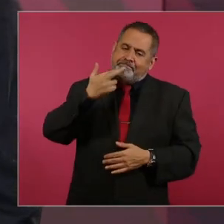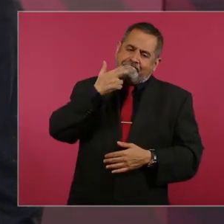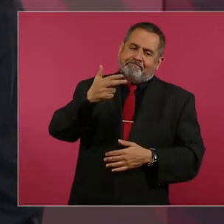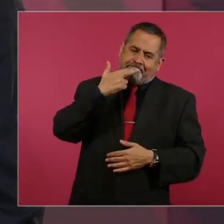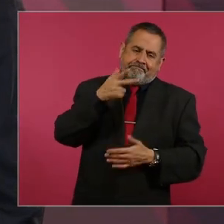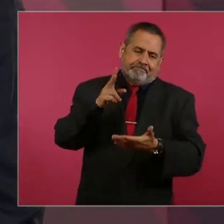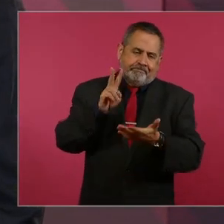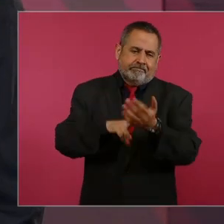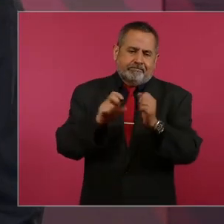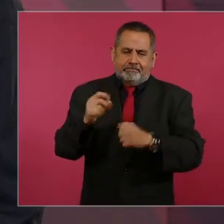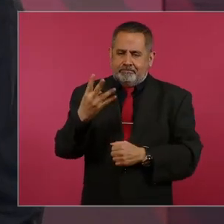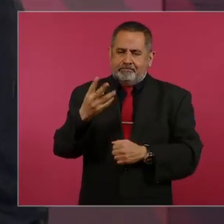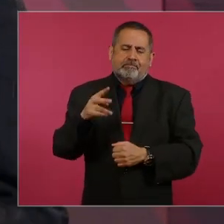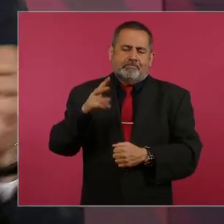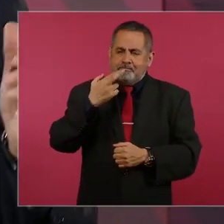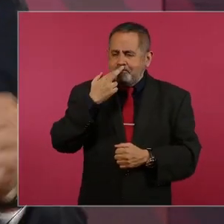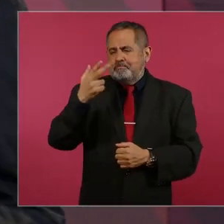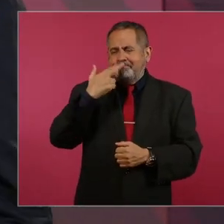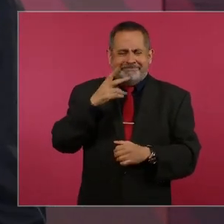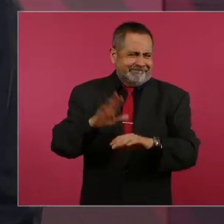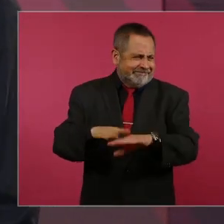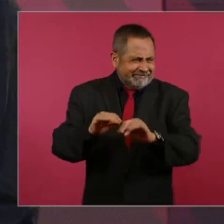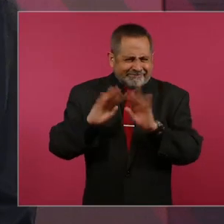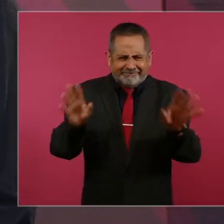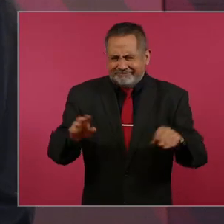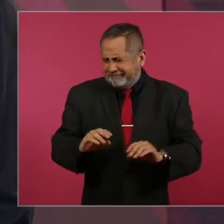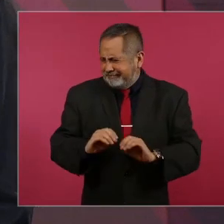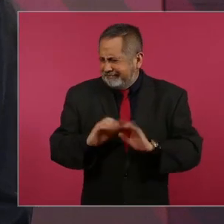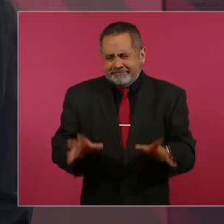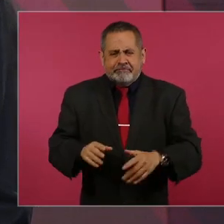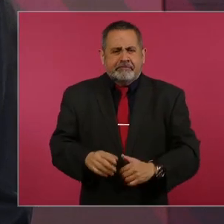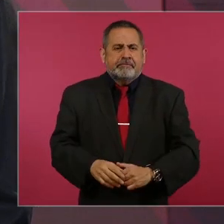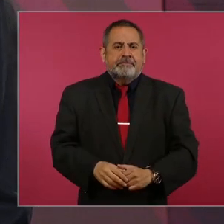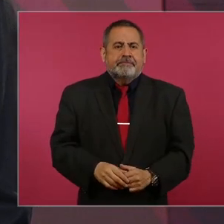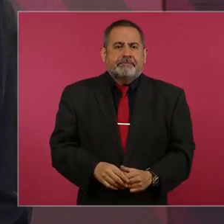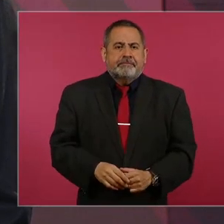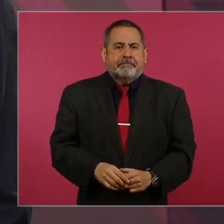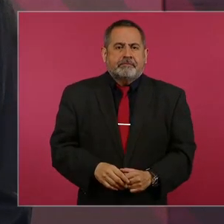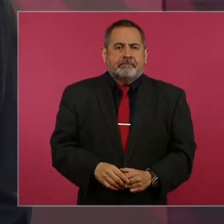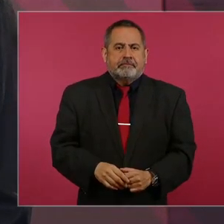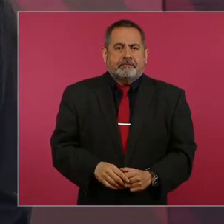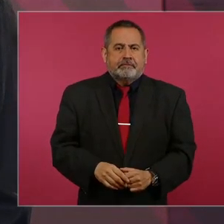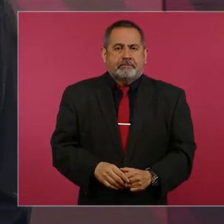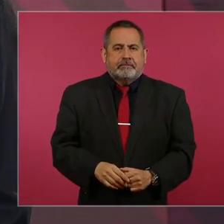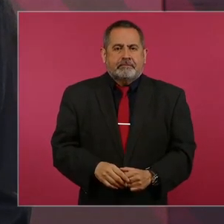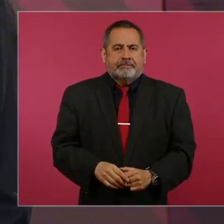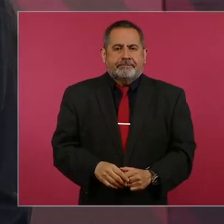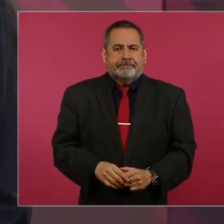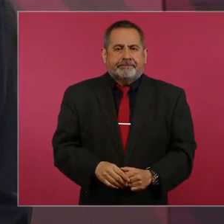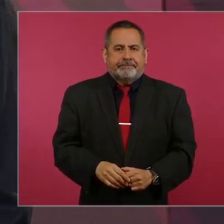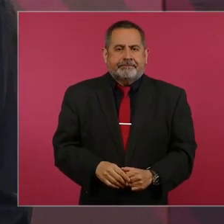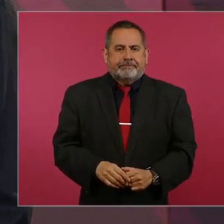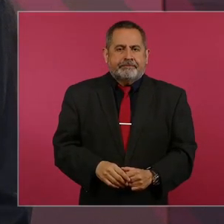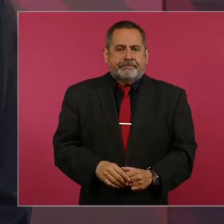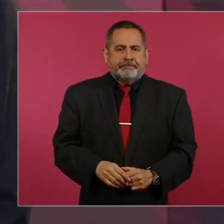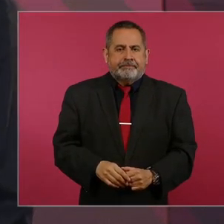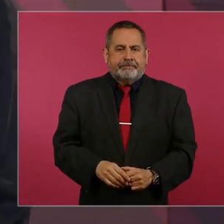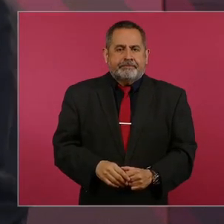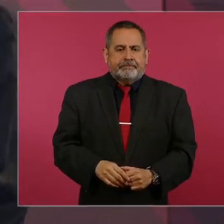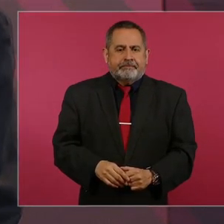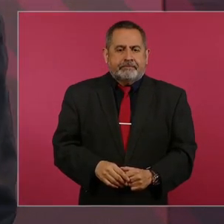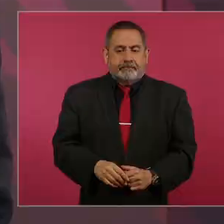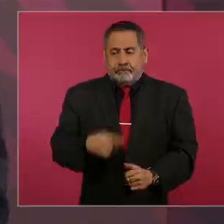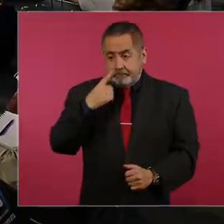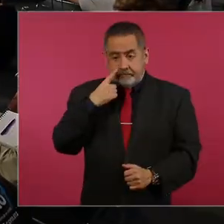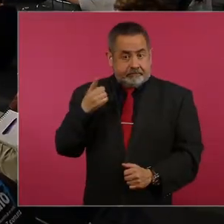sin duda, ahí